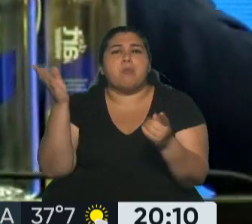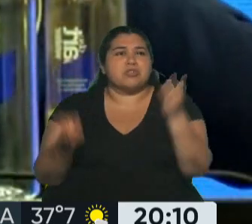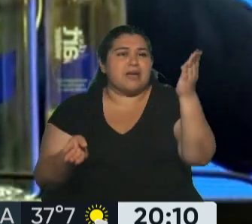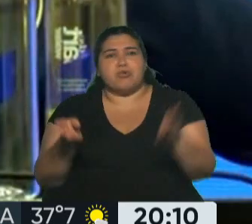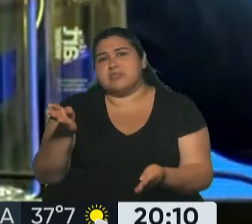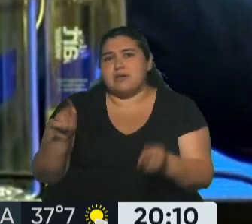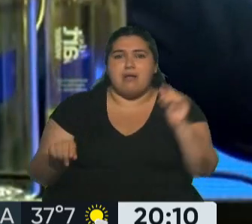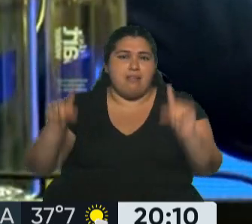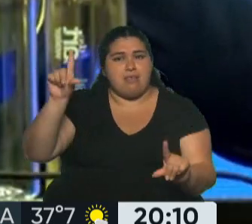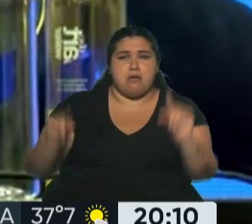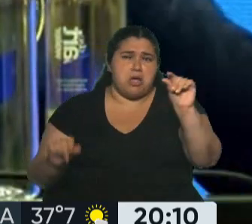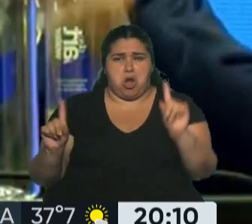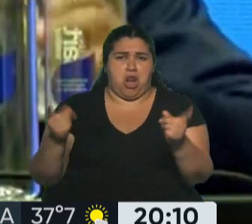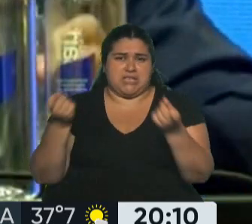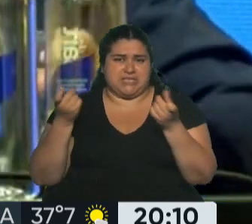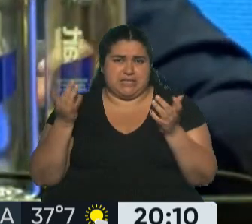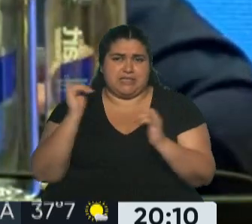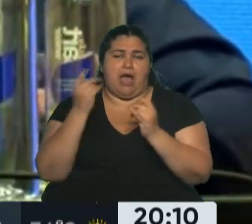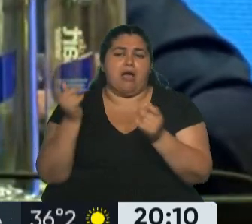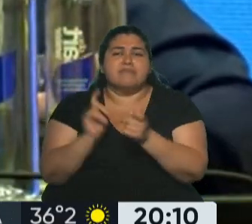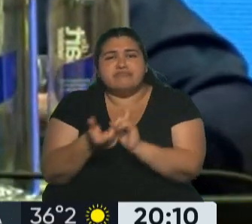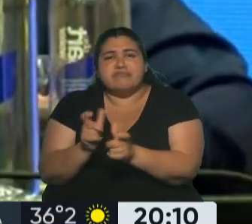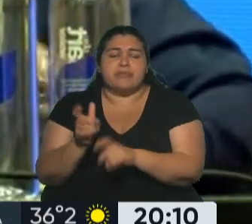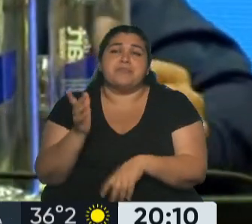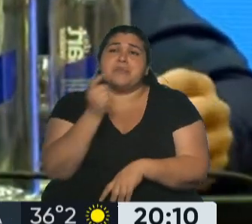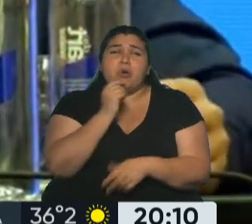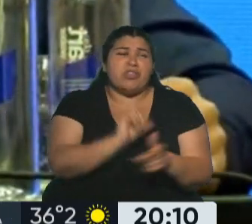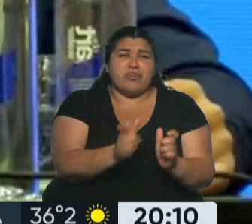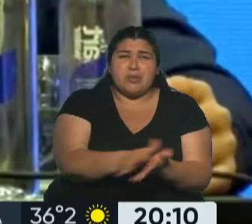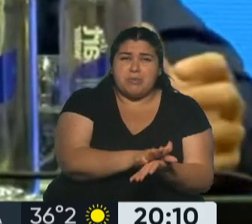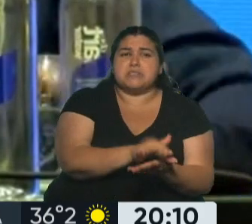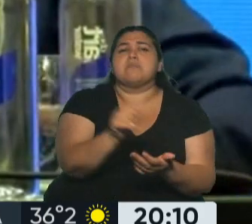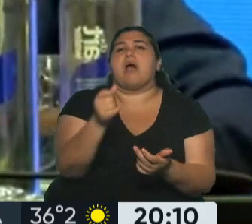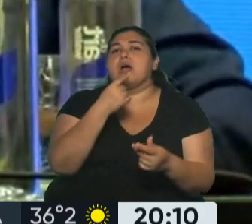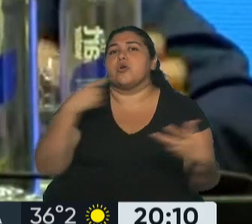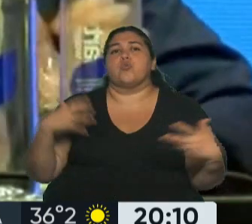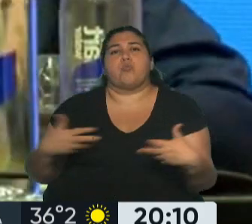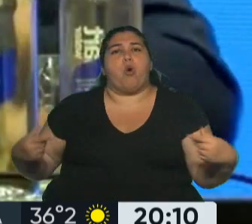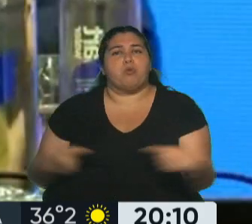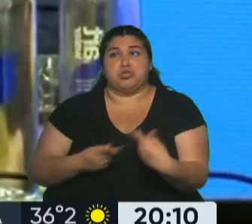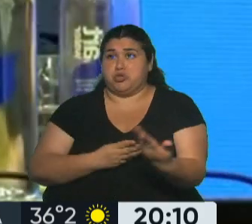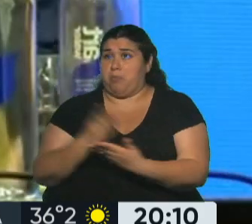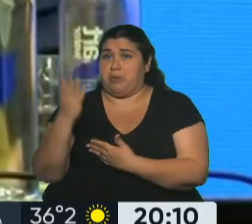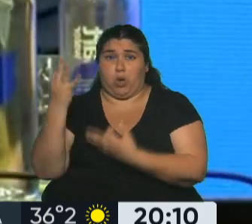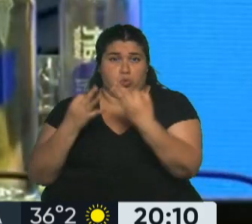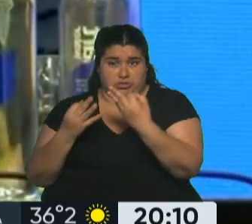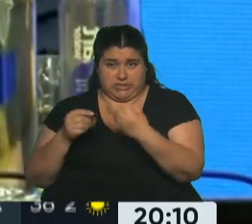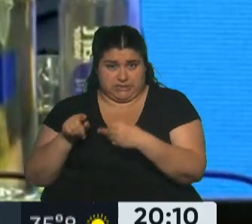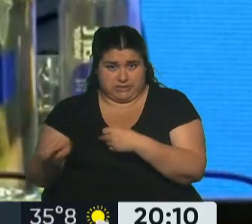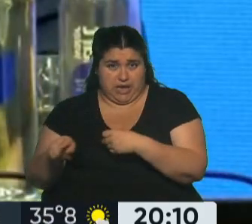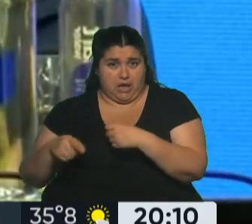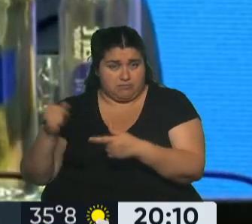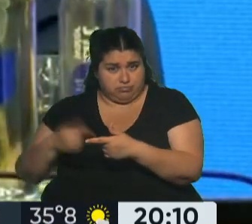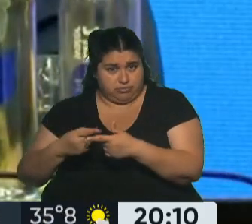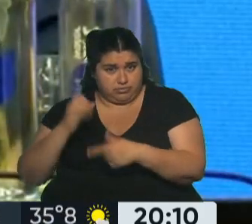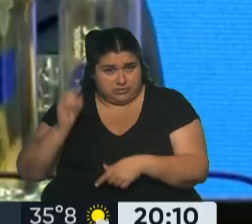necesario contar pero sí pero Sia una diferencia menor es probable que la oposición insistiera ante la justicia en el exactamente la